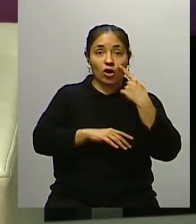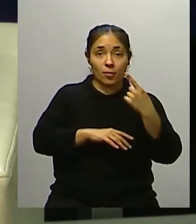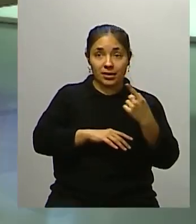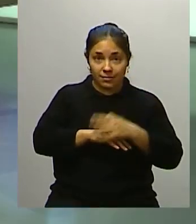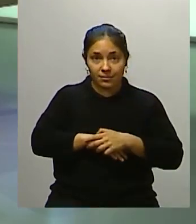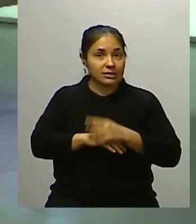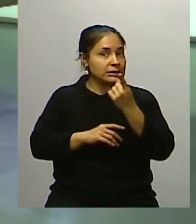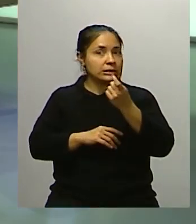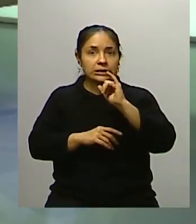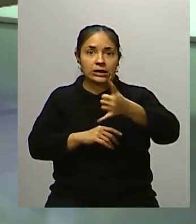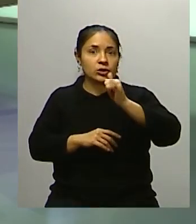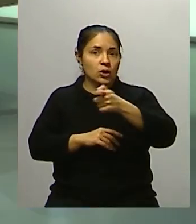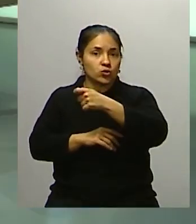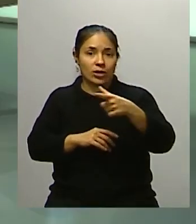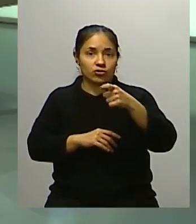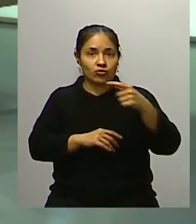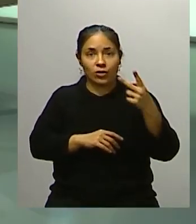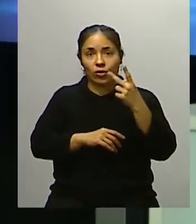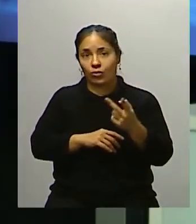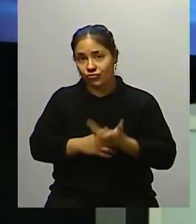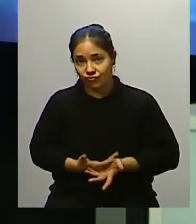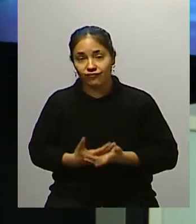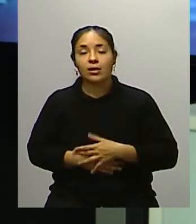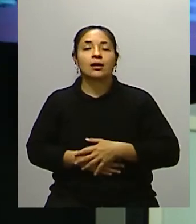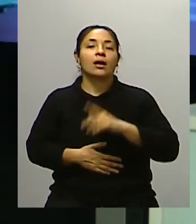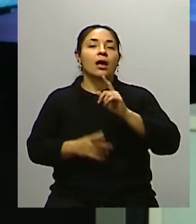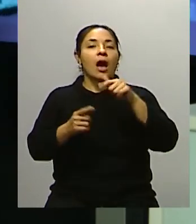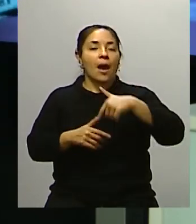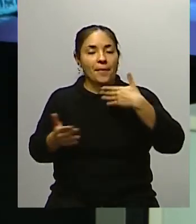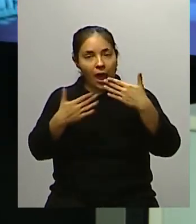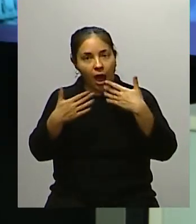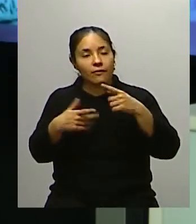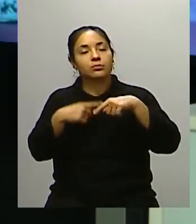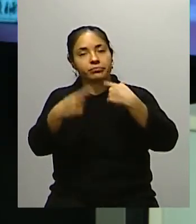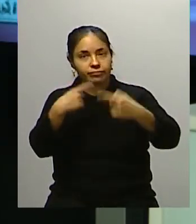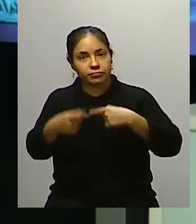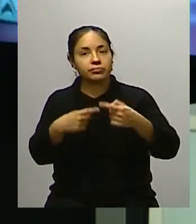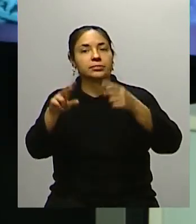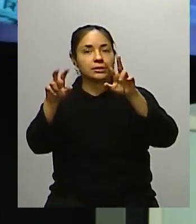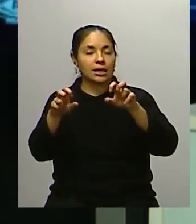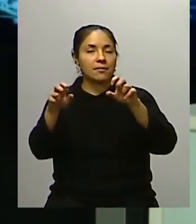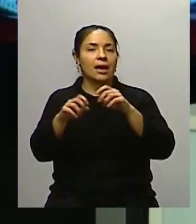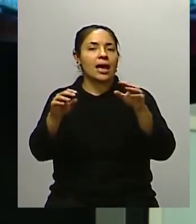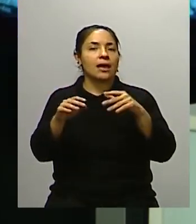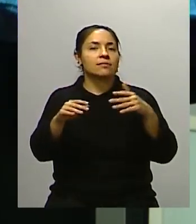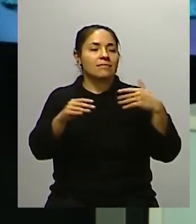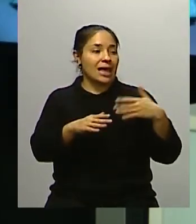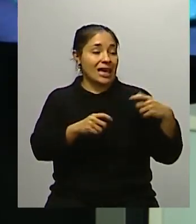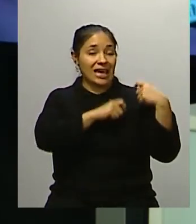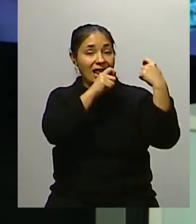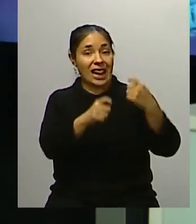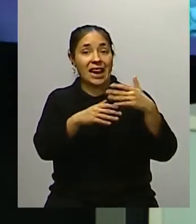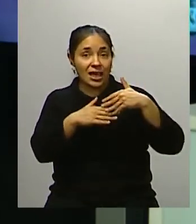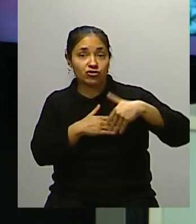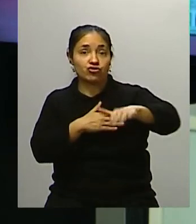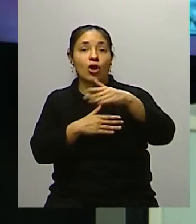de ingresos. Increíble. Bueno, vamos a seguir hablando de esto y después ya nos vamos a meter en otra, ¿no? En esta generación volvemos al tema de